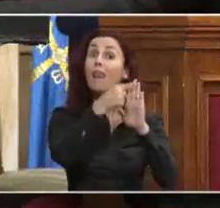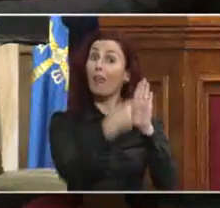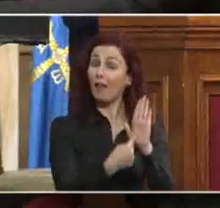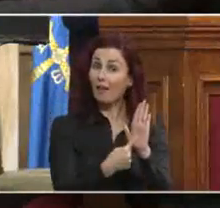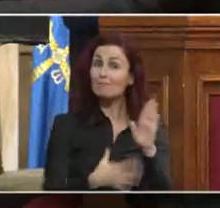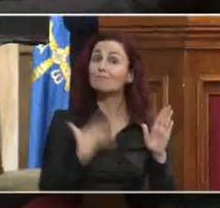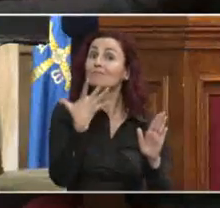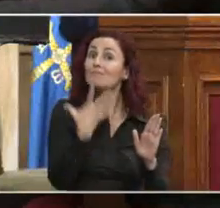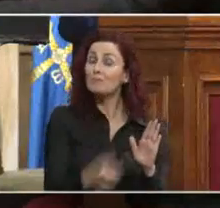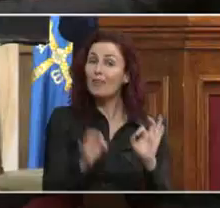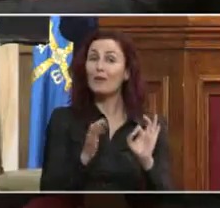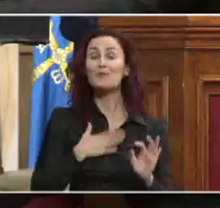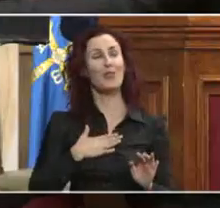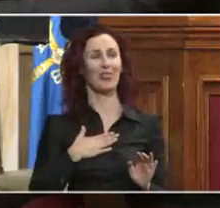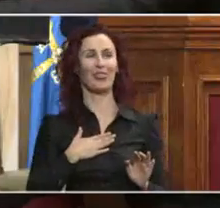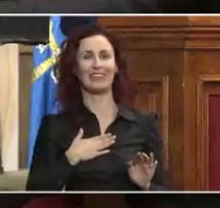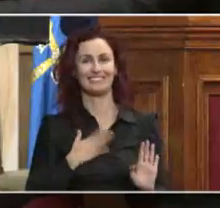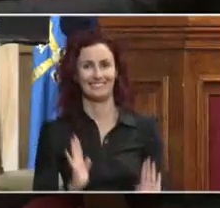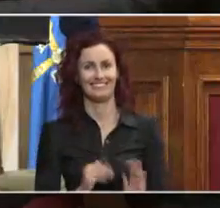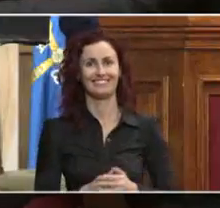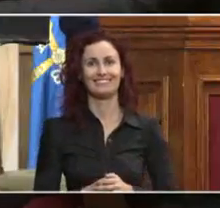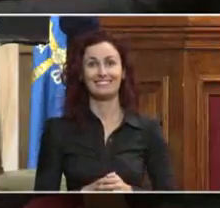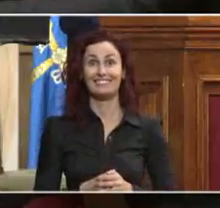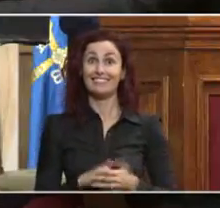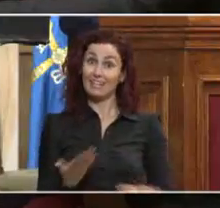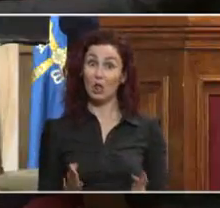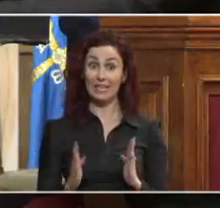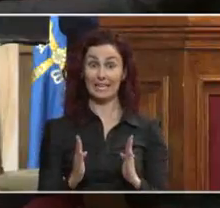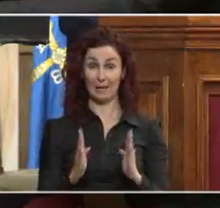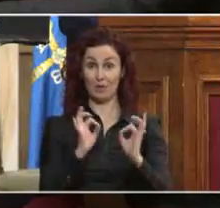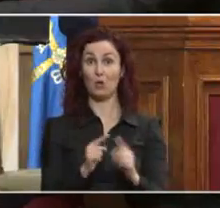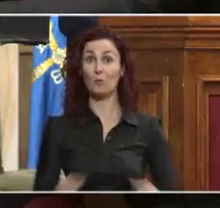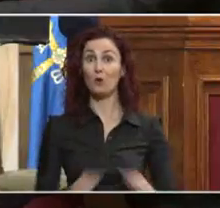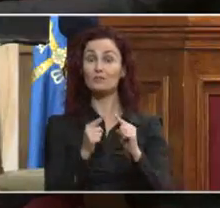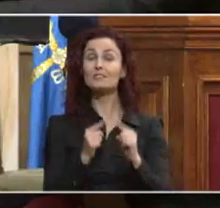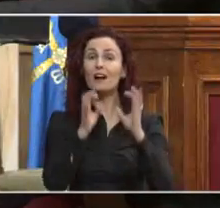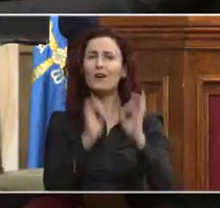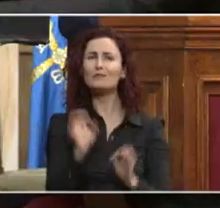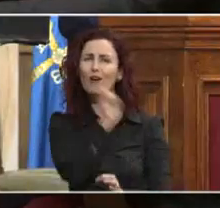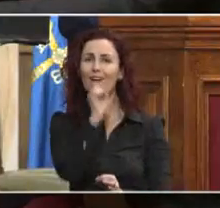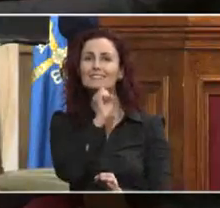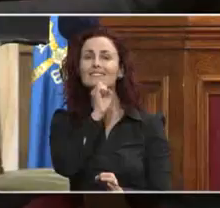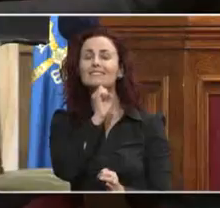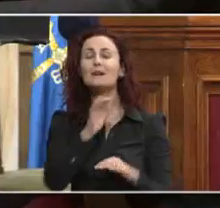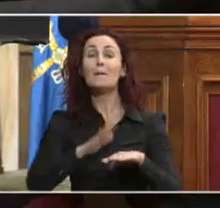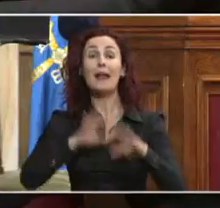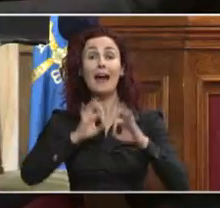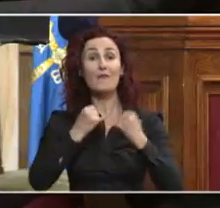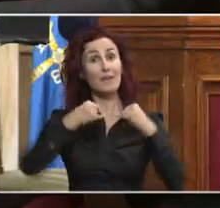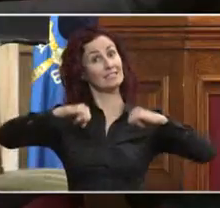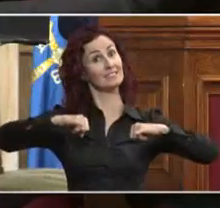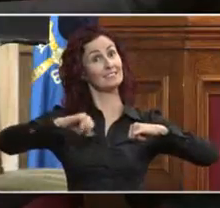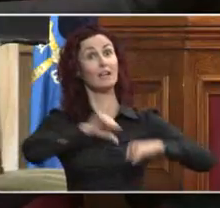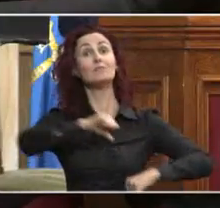a ser posible, las nuestras. De esta época es la música de una solemne canción que compuso para celebrar el Día